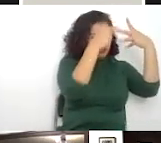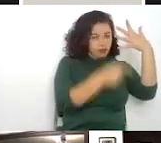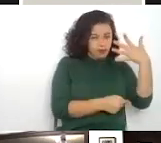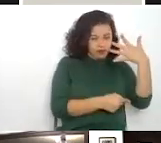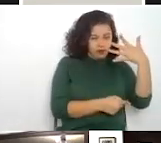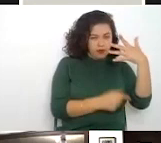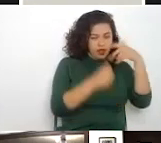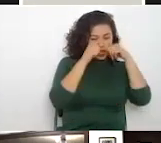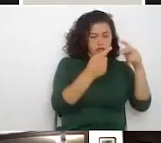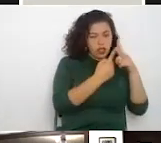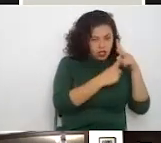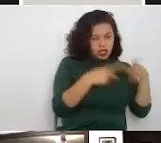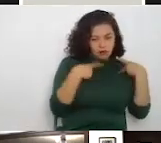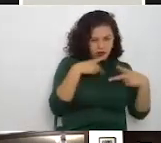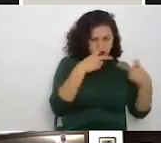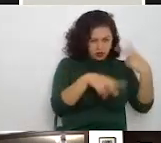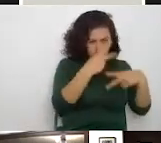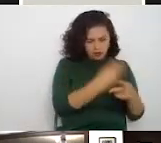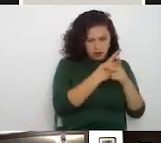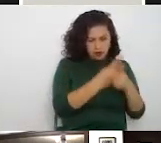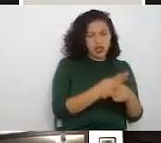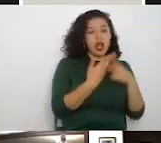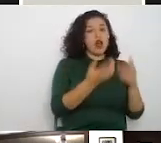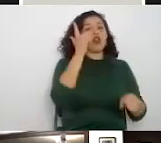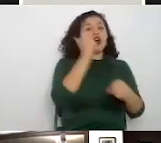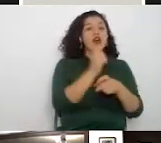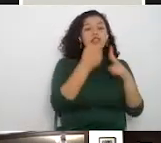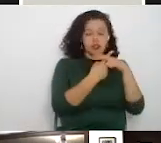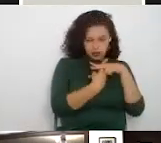atención inicial al paciente o un diagnóstico inicial